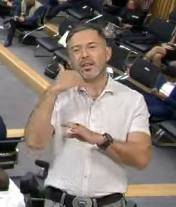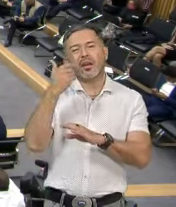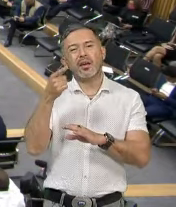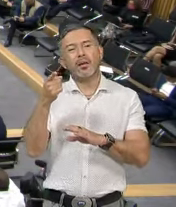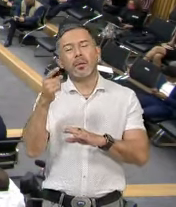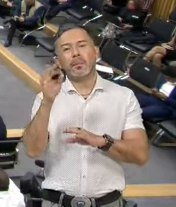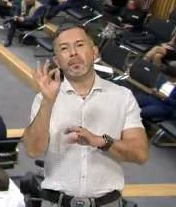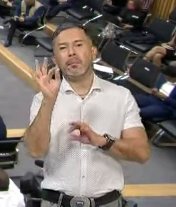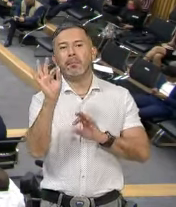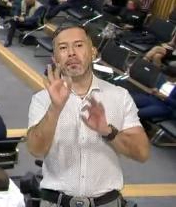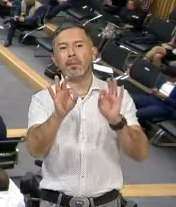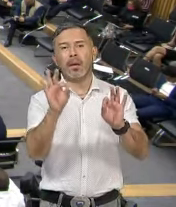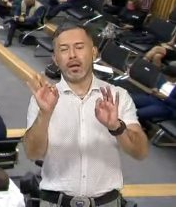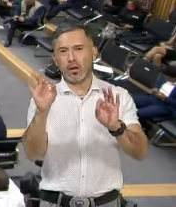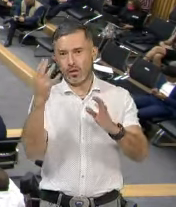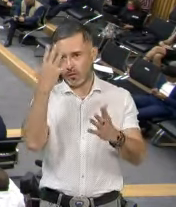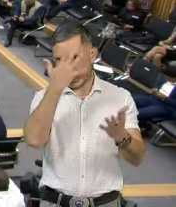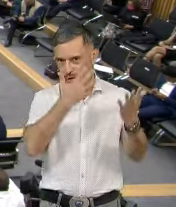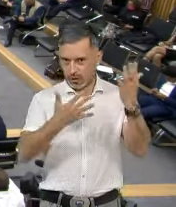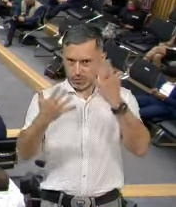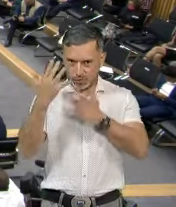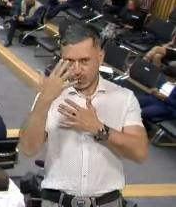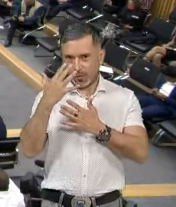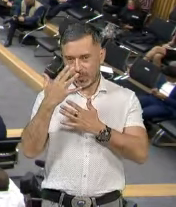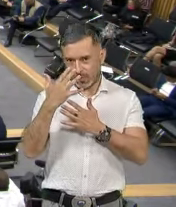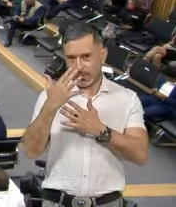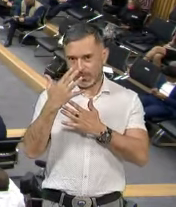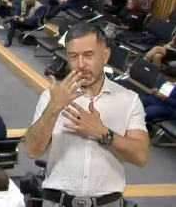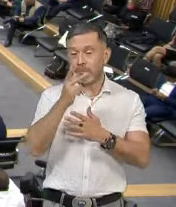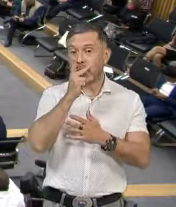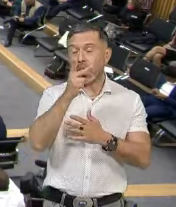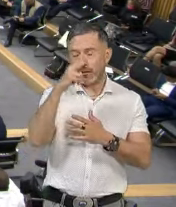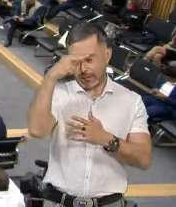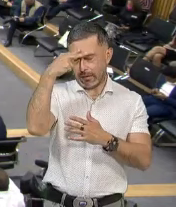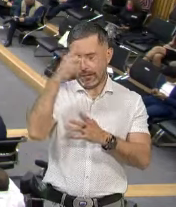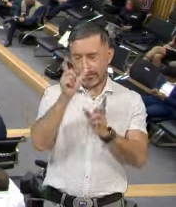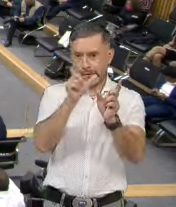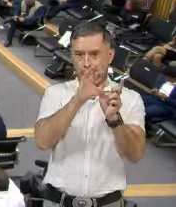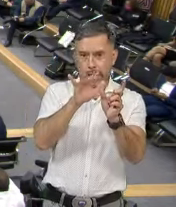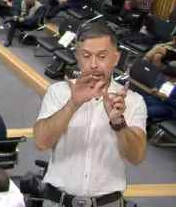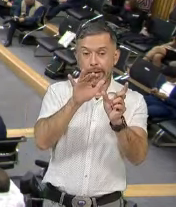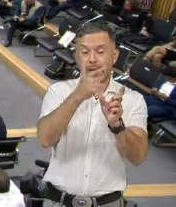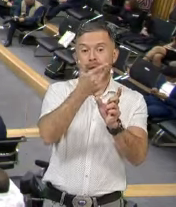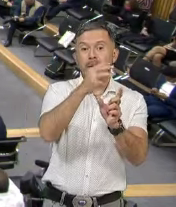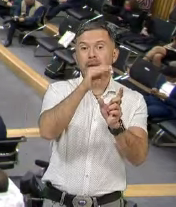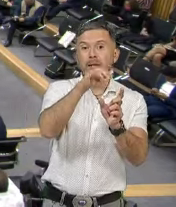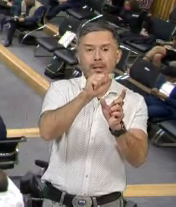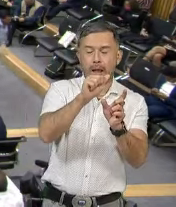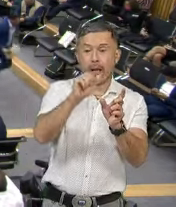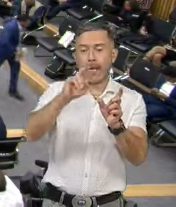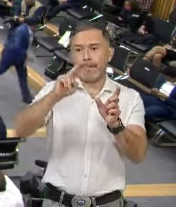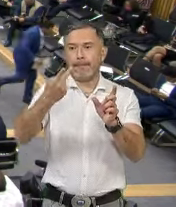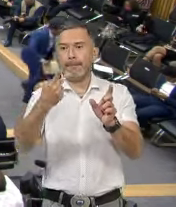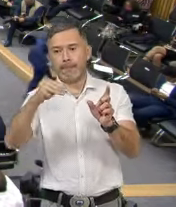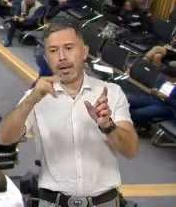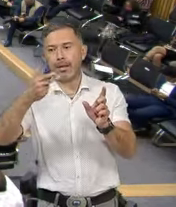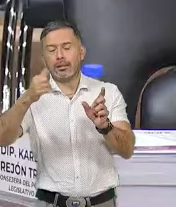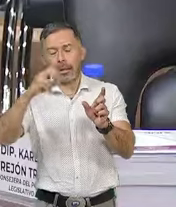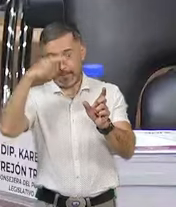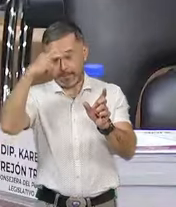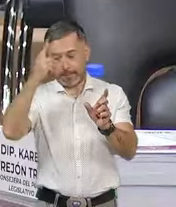confundir la gimnasia con la magnesia bienvenido bienvenida